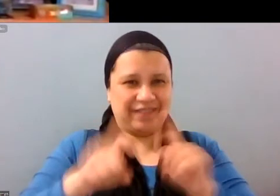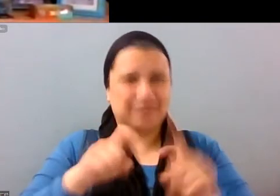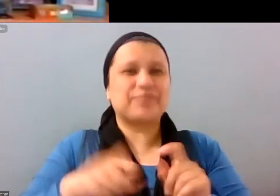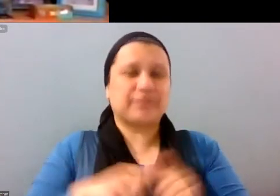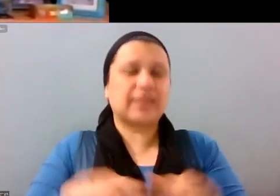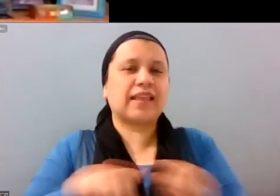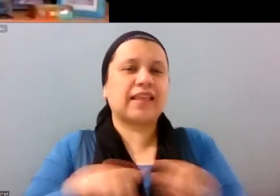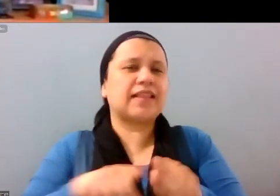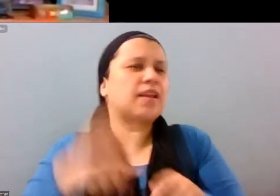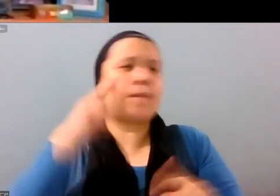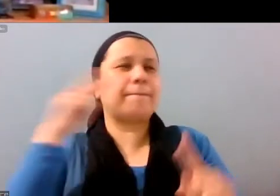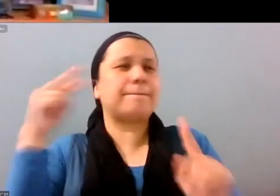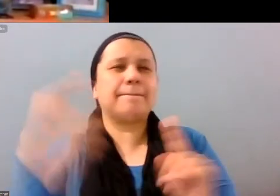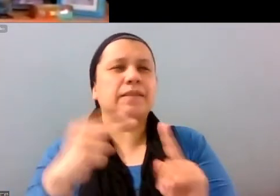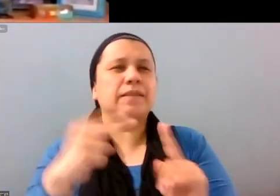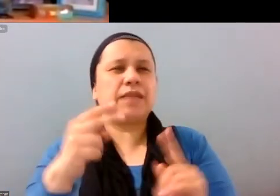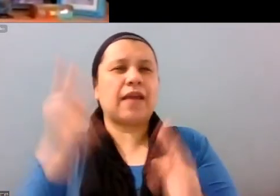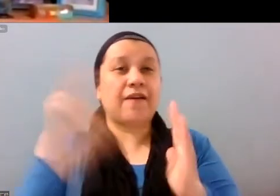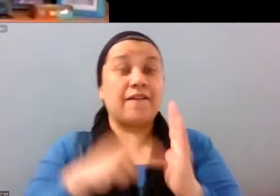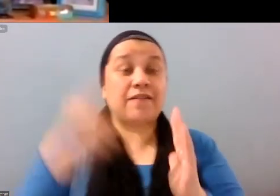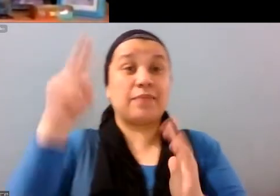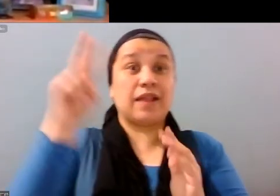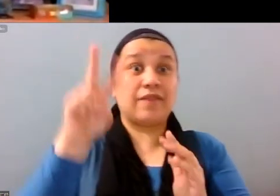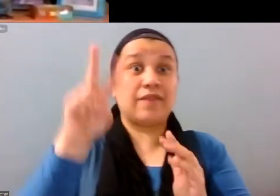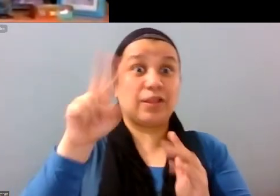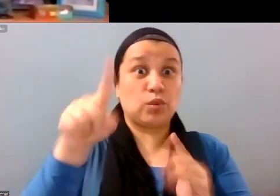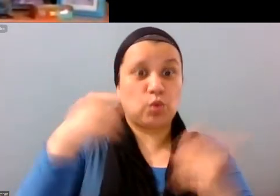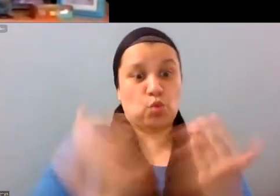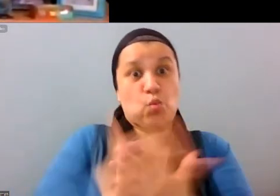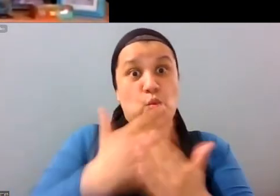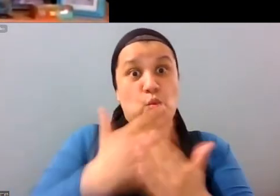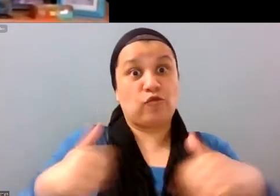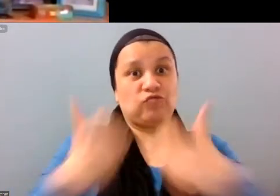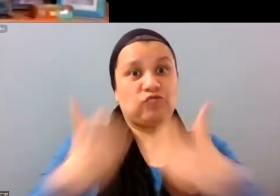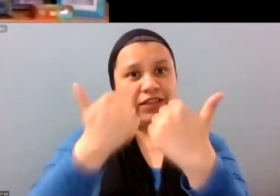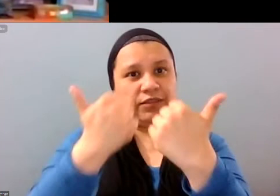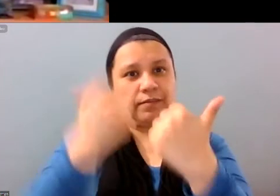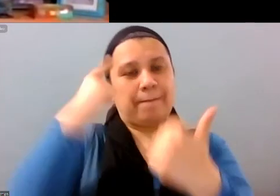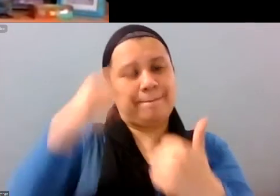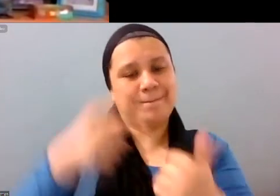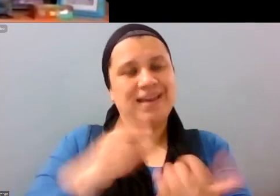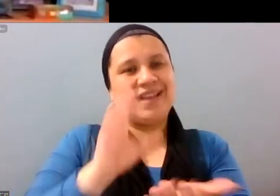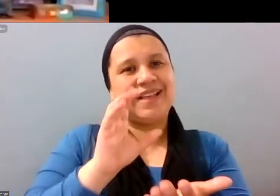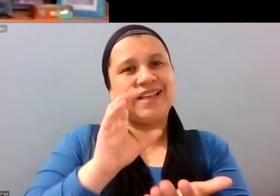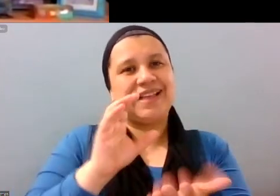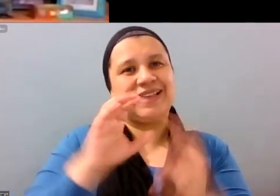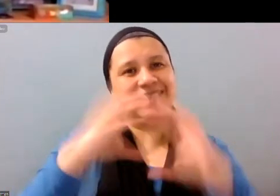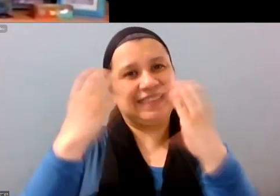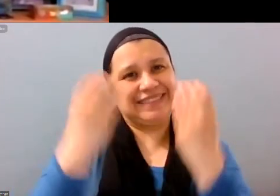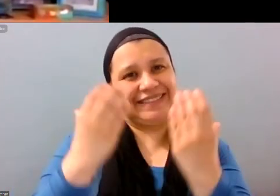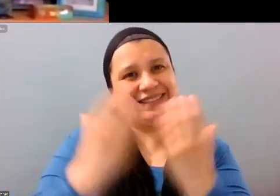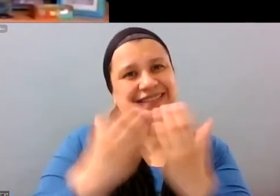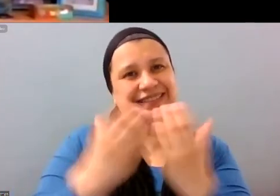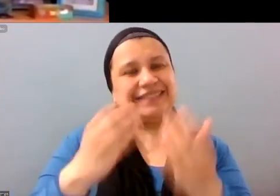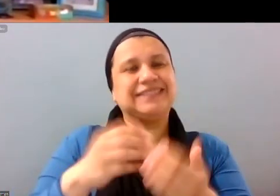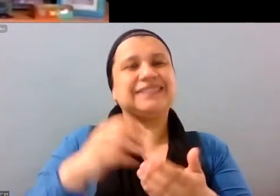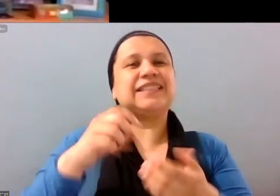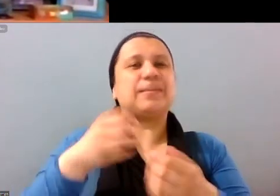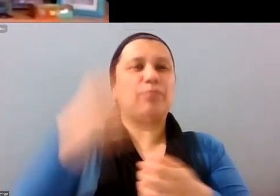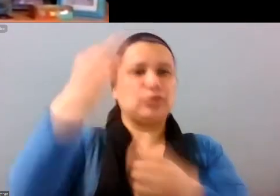2021 en estos nuevos retos para el curso lectivo próximo muchas gracias doña Melania